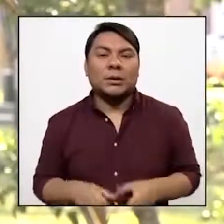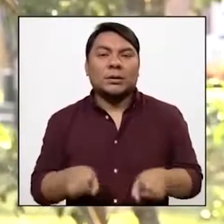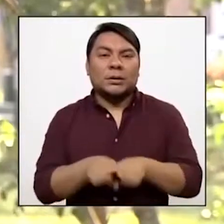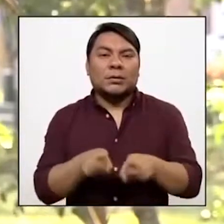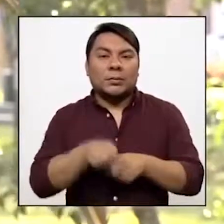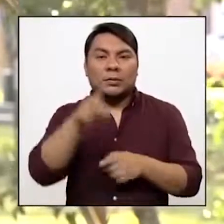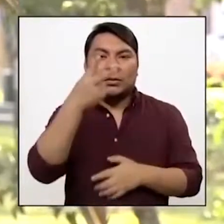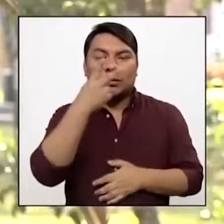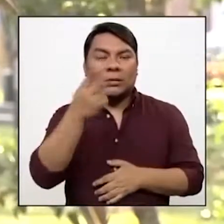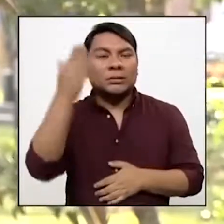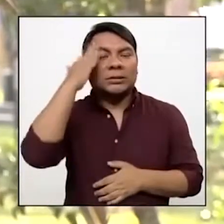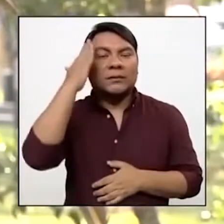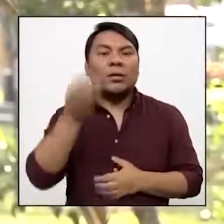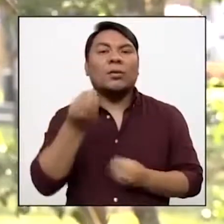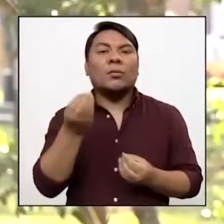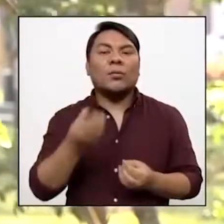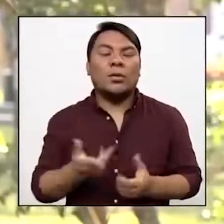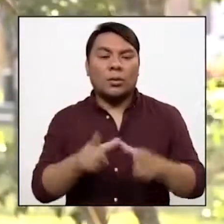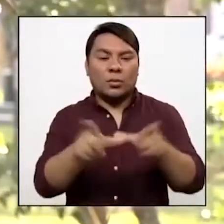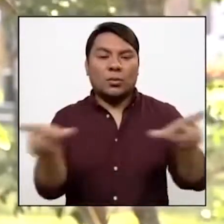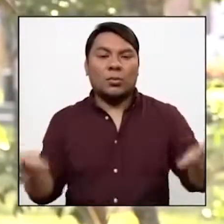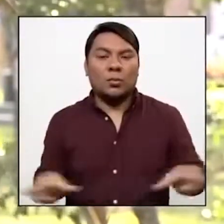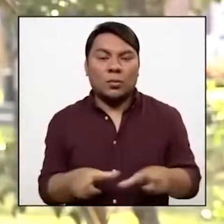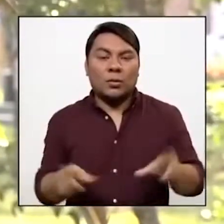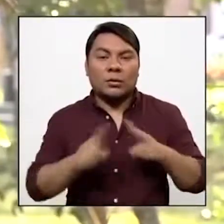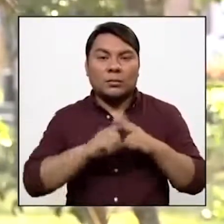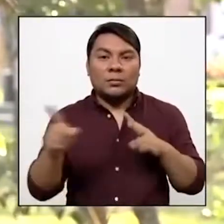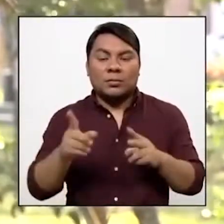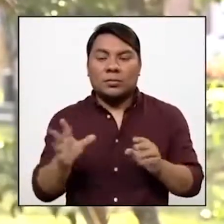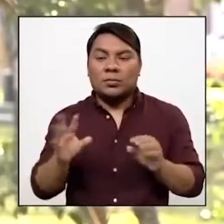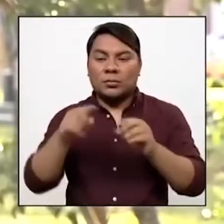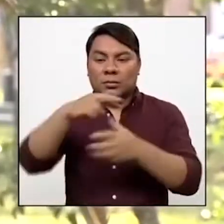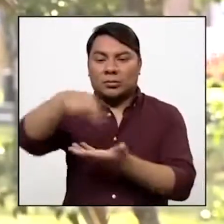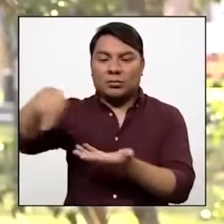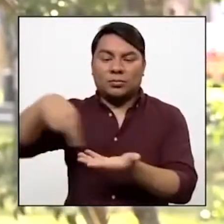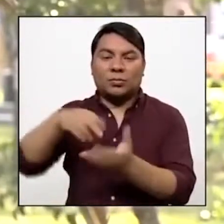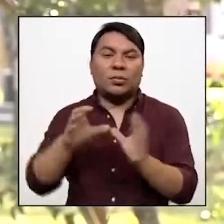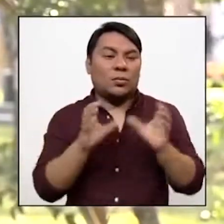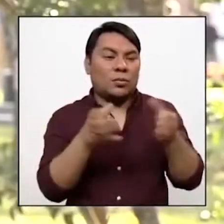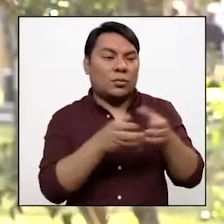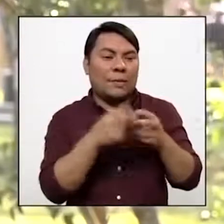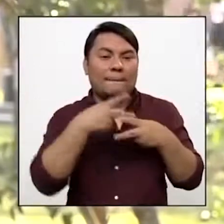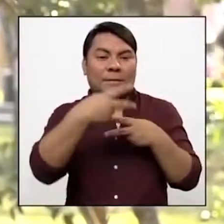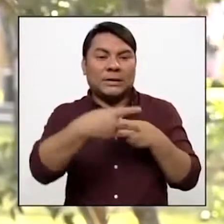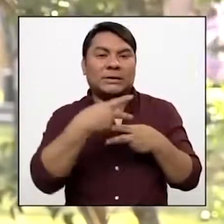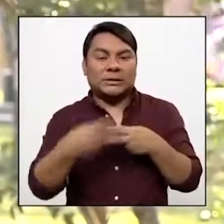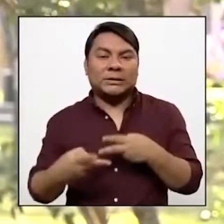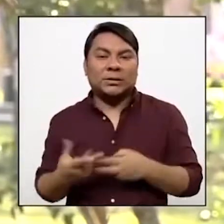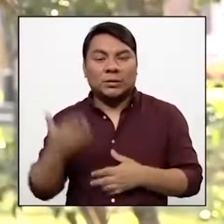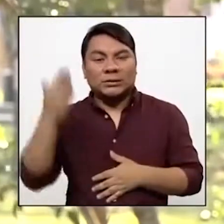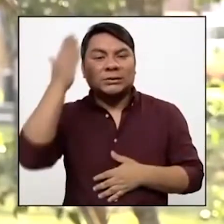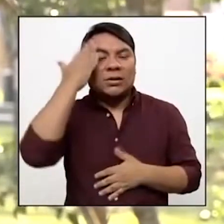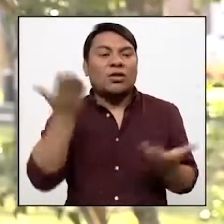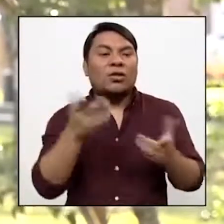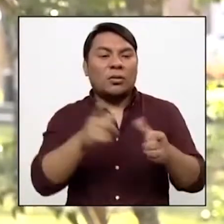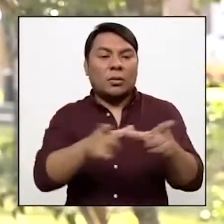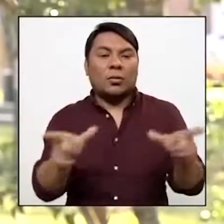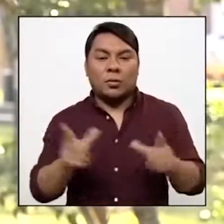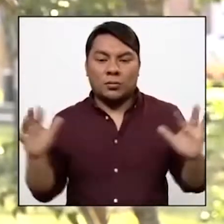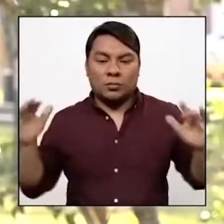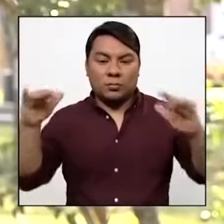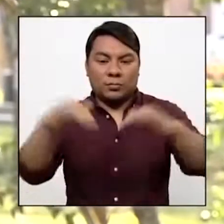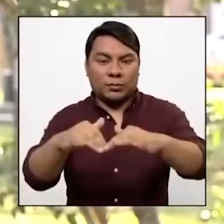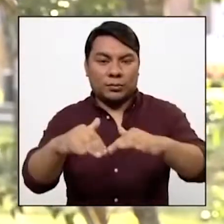zonas de evacuación externas, ¿no? Junto con los vecinos organizarnos. Y de esta manera podemos saber